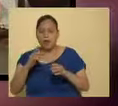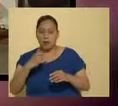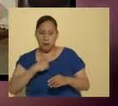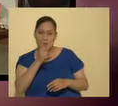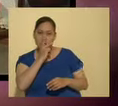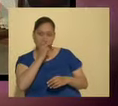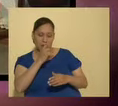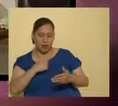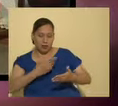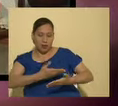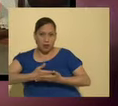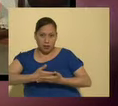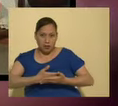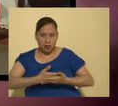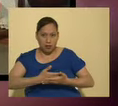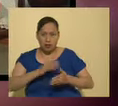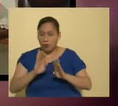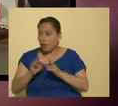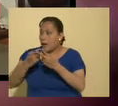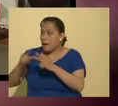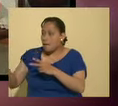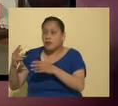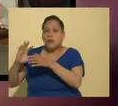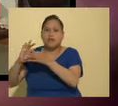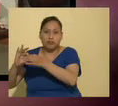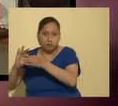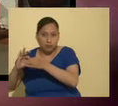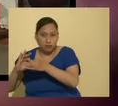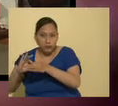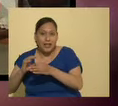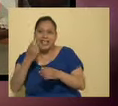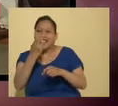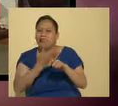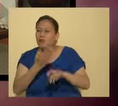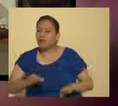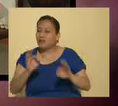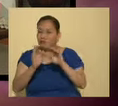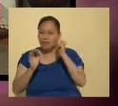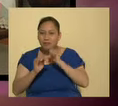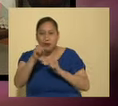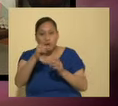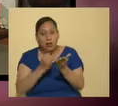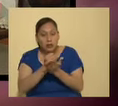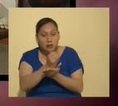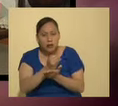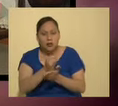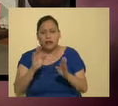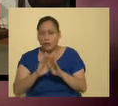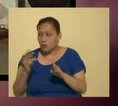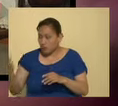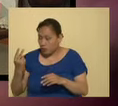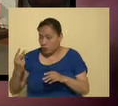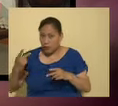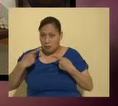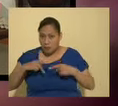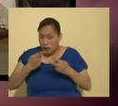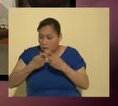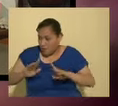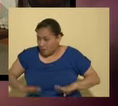paternidad emana de la relación de pareja? Es muy importante que cuando tú decidas establecer tu relación de